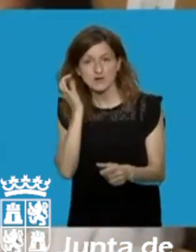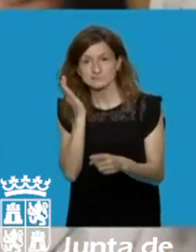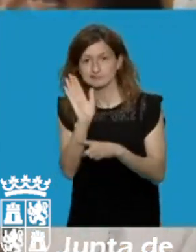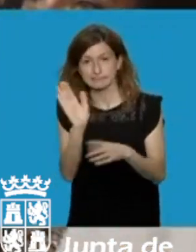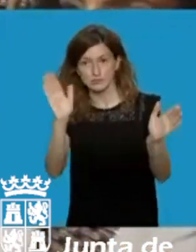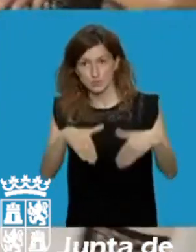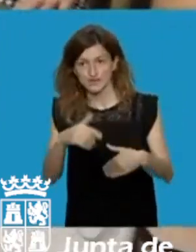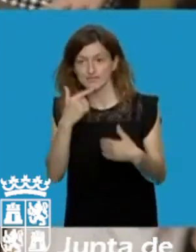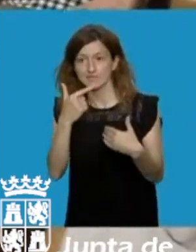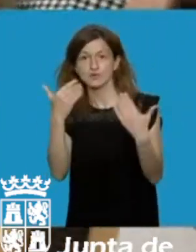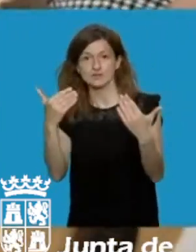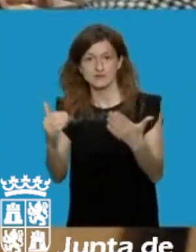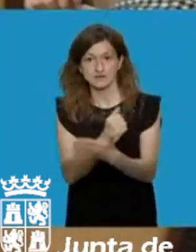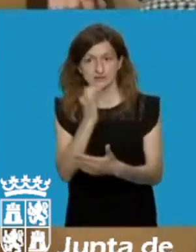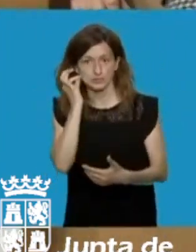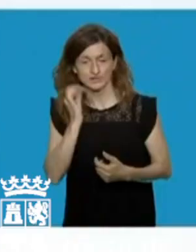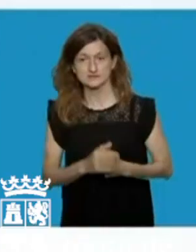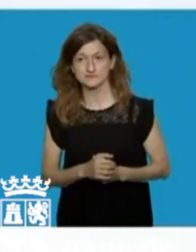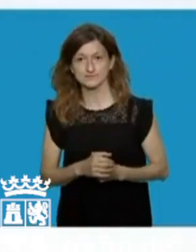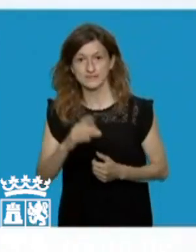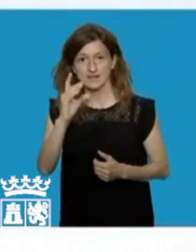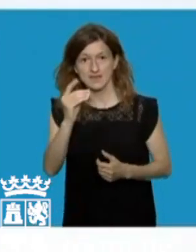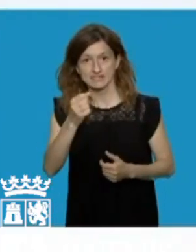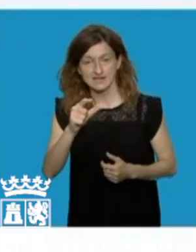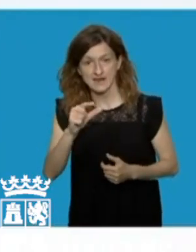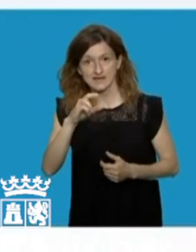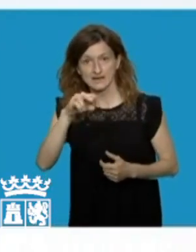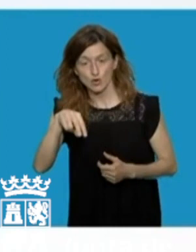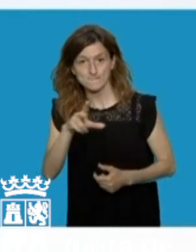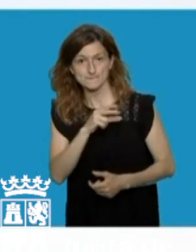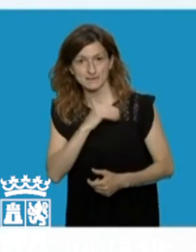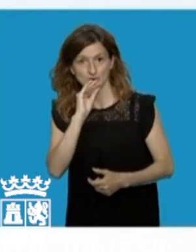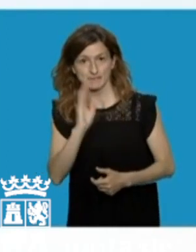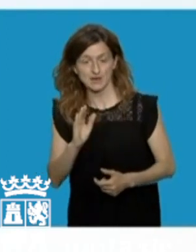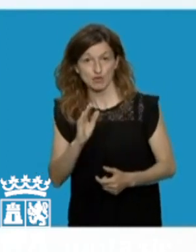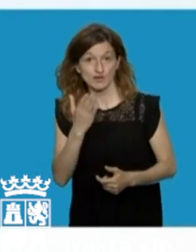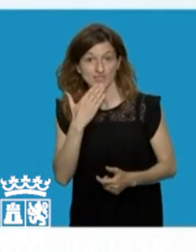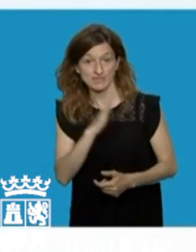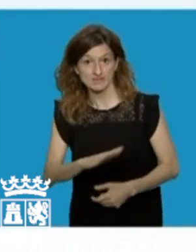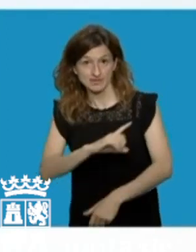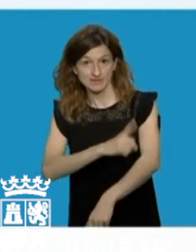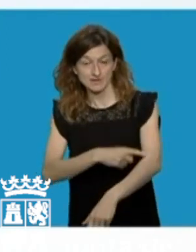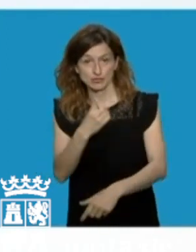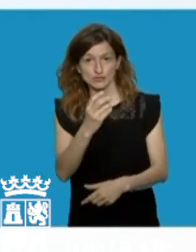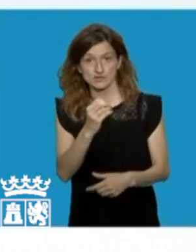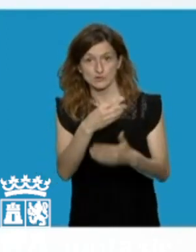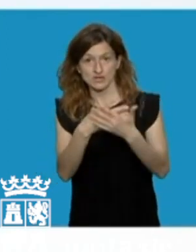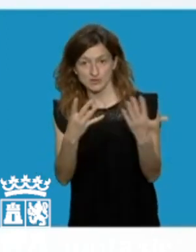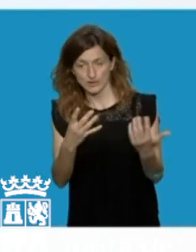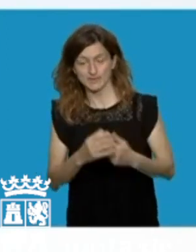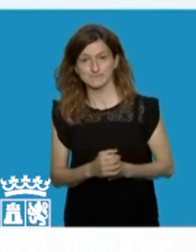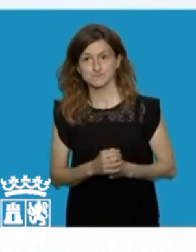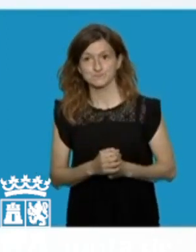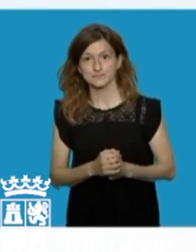representadas. Gracias a todas. Daniel Rincón ha obtenido el premio al mejor deportista en edad escolar 2019.